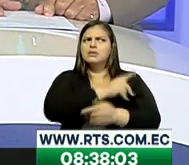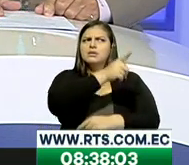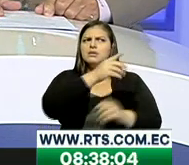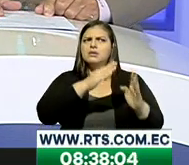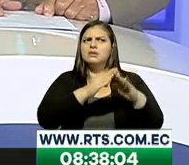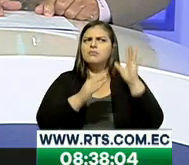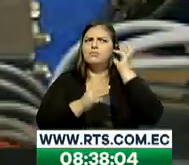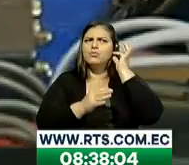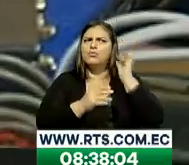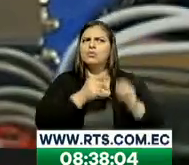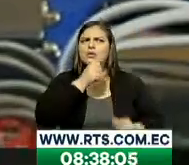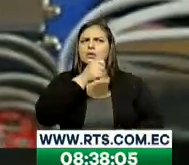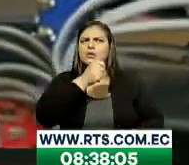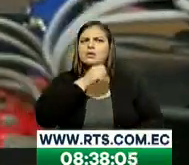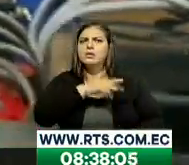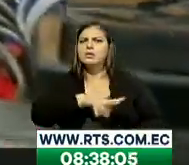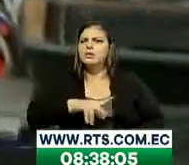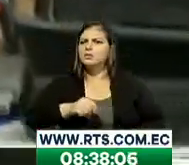Veamos.